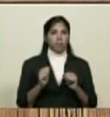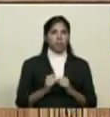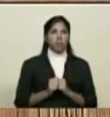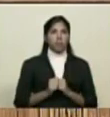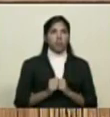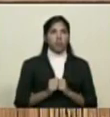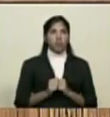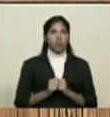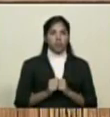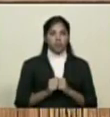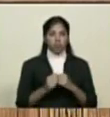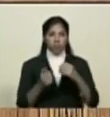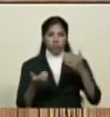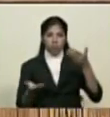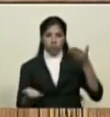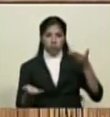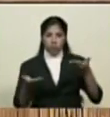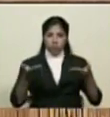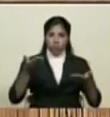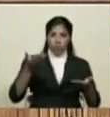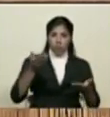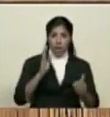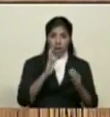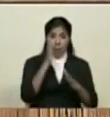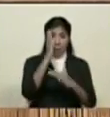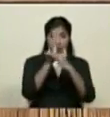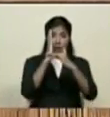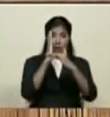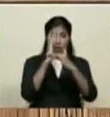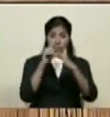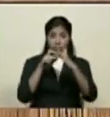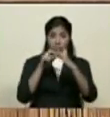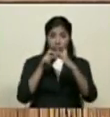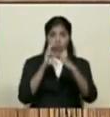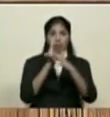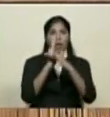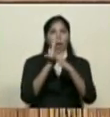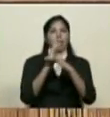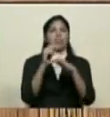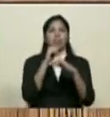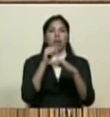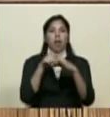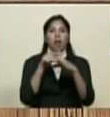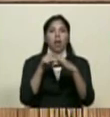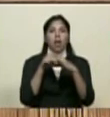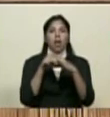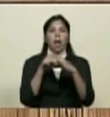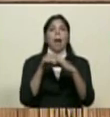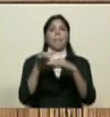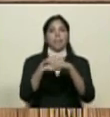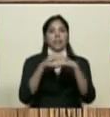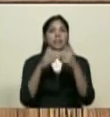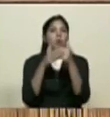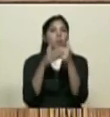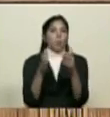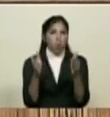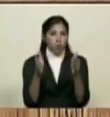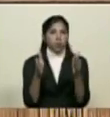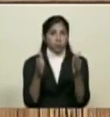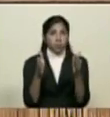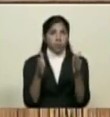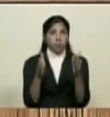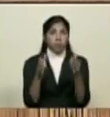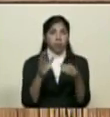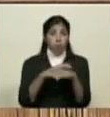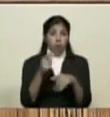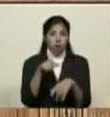en ese mapa tan complicado, en la mitad de eso está el Ministerio Público. ¿Por qué? Porque el Ministerio Público